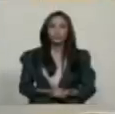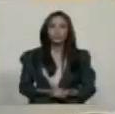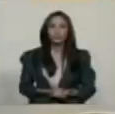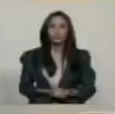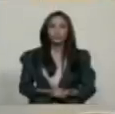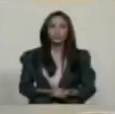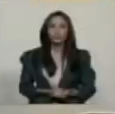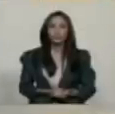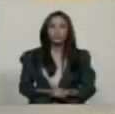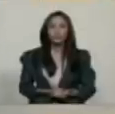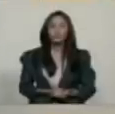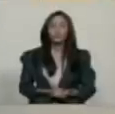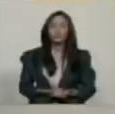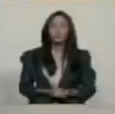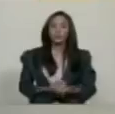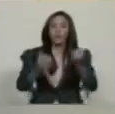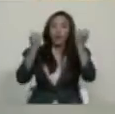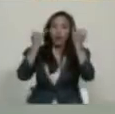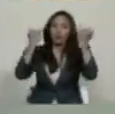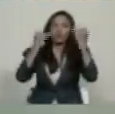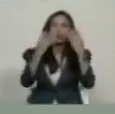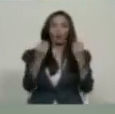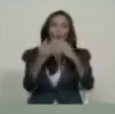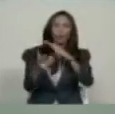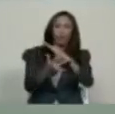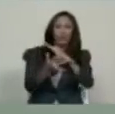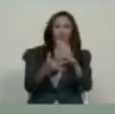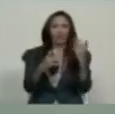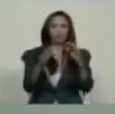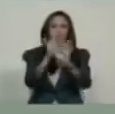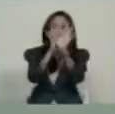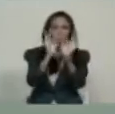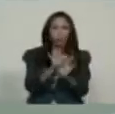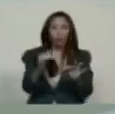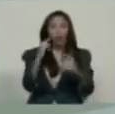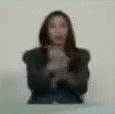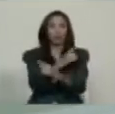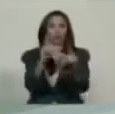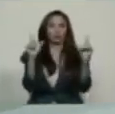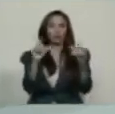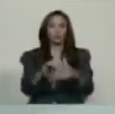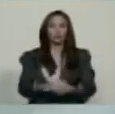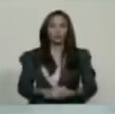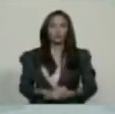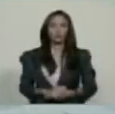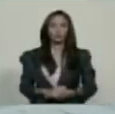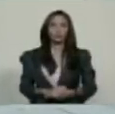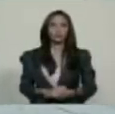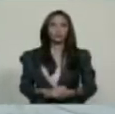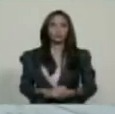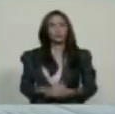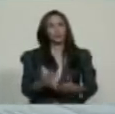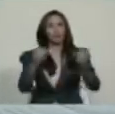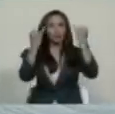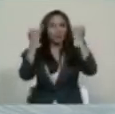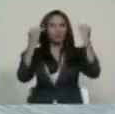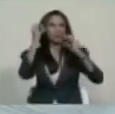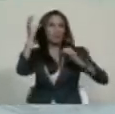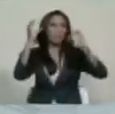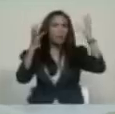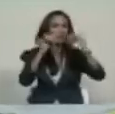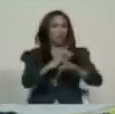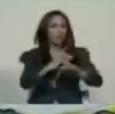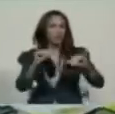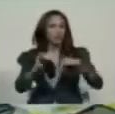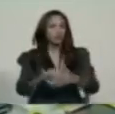nuestra táctica viene de los libertadores. No viene de una